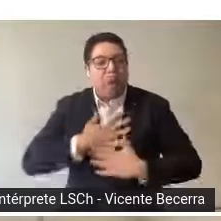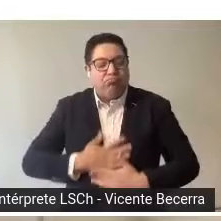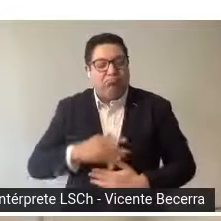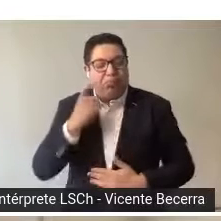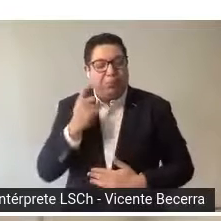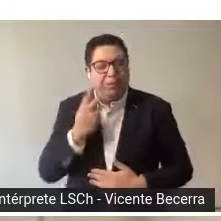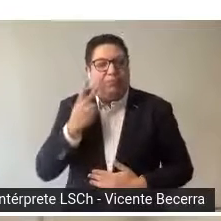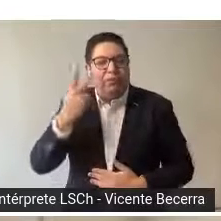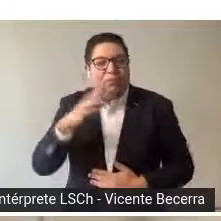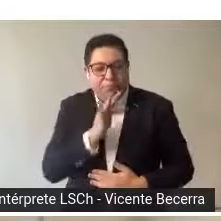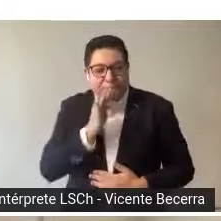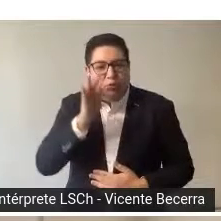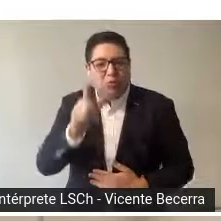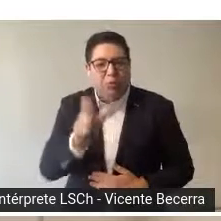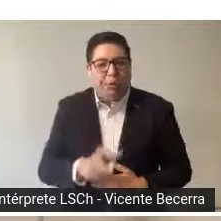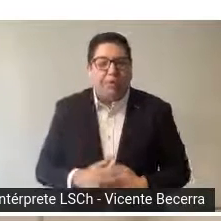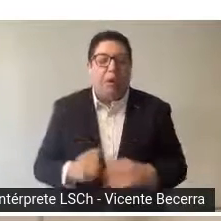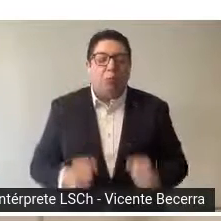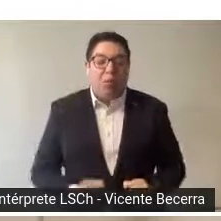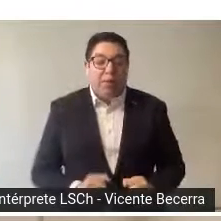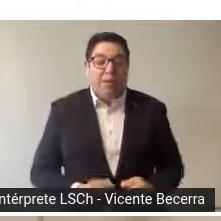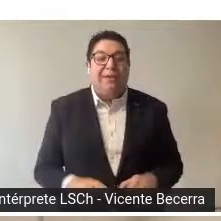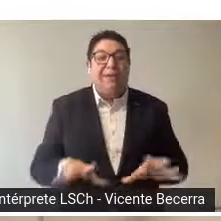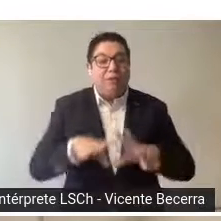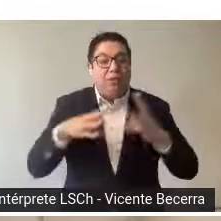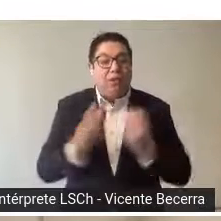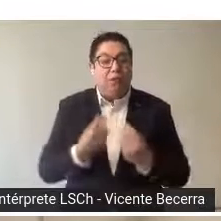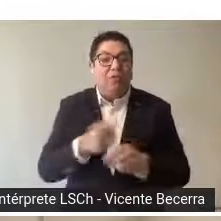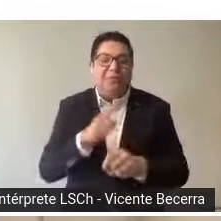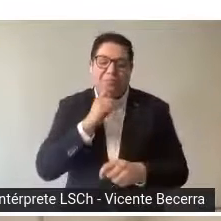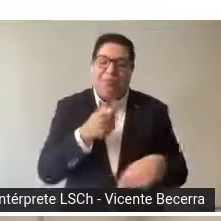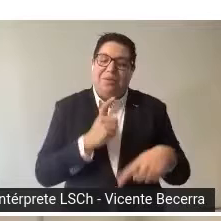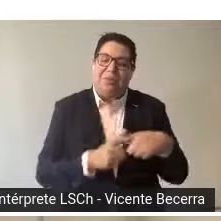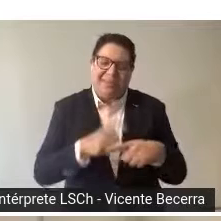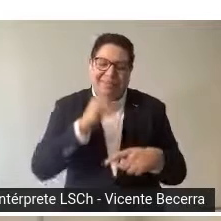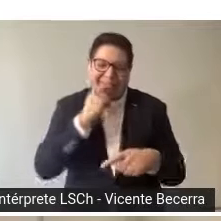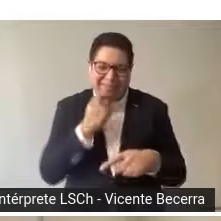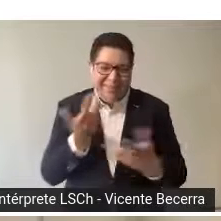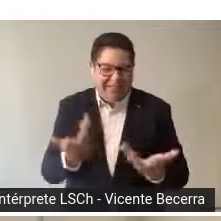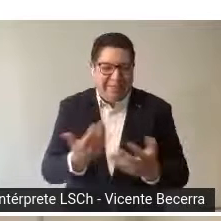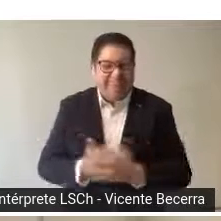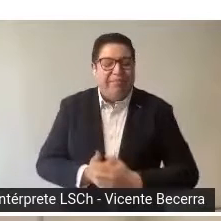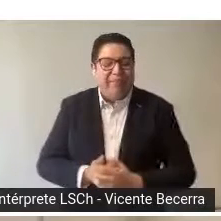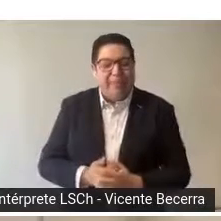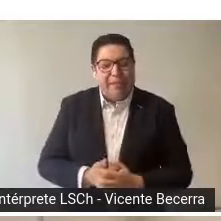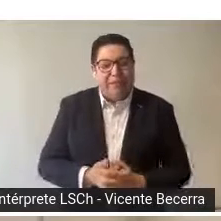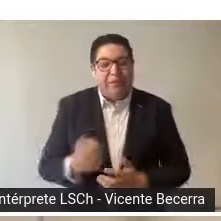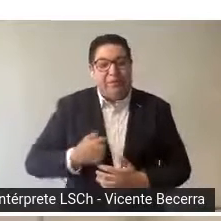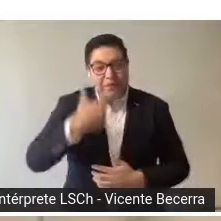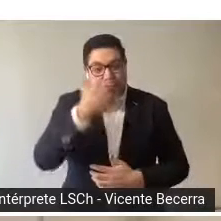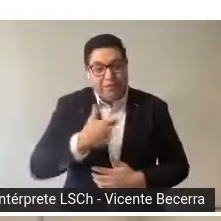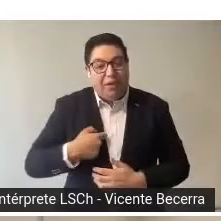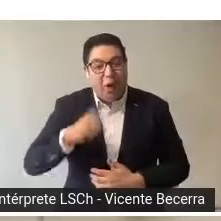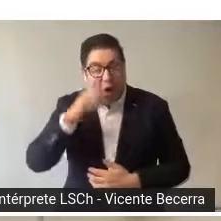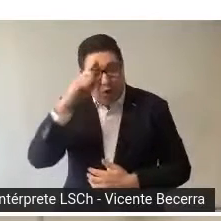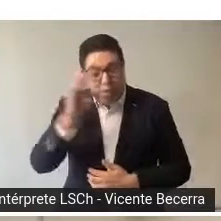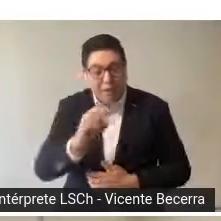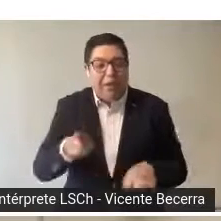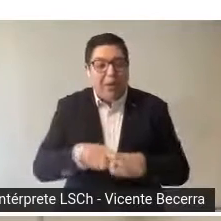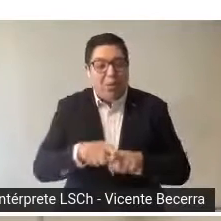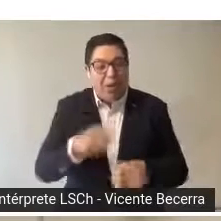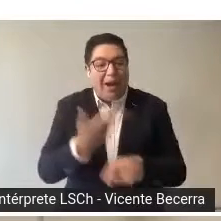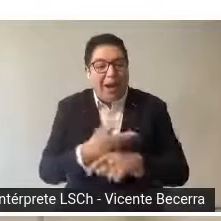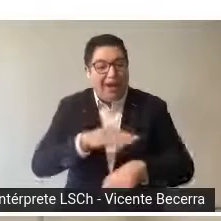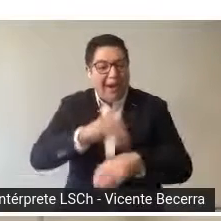del camino, creo que es tremendamente positivo. Así que yo creo que eso sería mi mensaje, decirles que en el